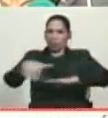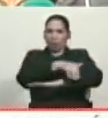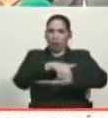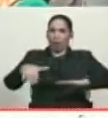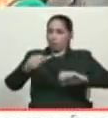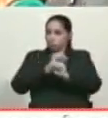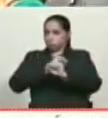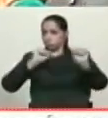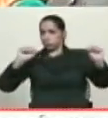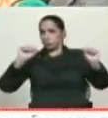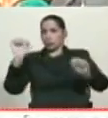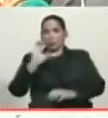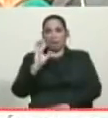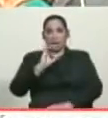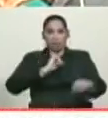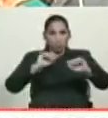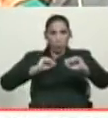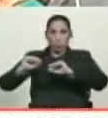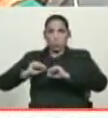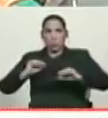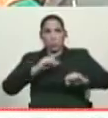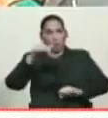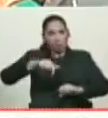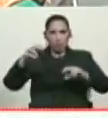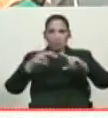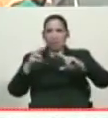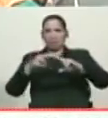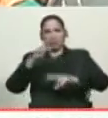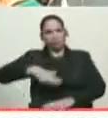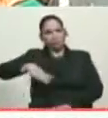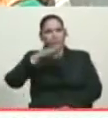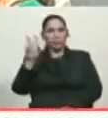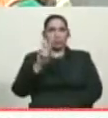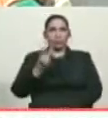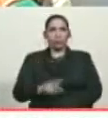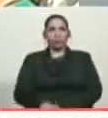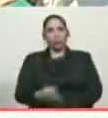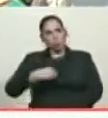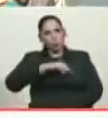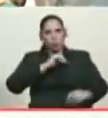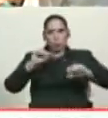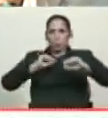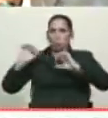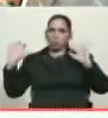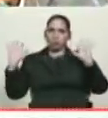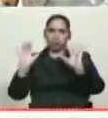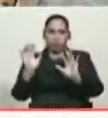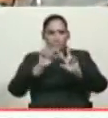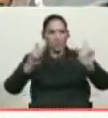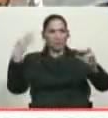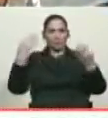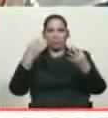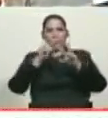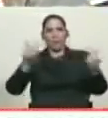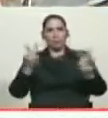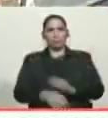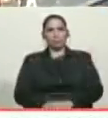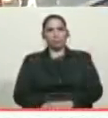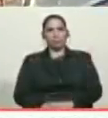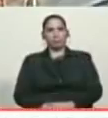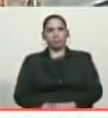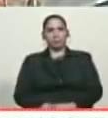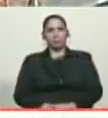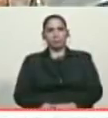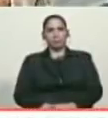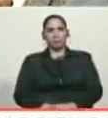temprano. En Caracas tenemos movilización, aquí en Táchira tenemos, en toda Venezuela estaremos nosotros movilizados. Suena, por la paz, siempre por la paz. Suena fuerte que posiblemente